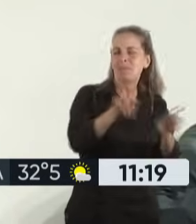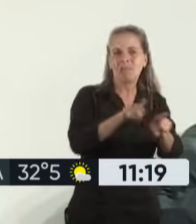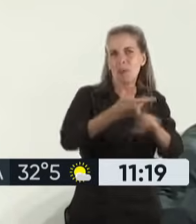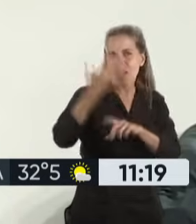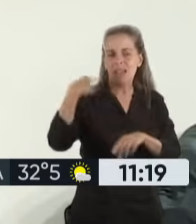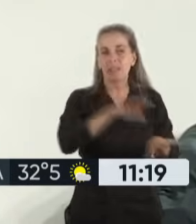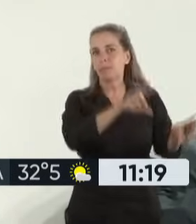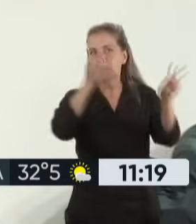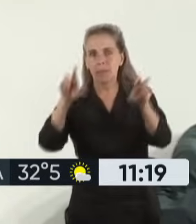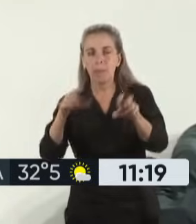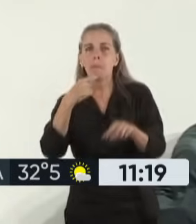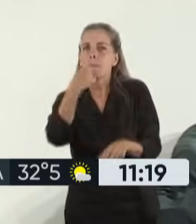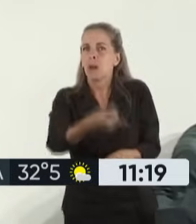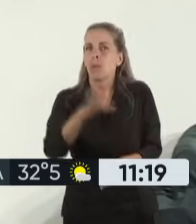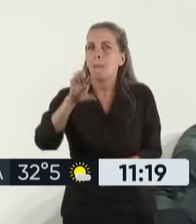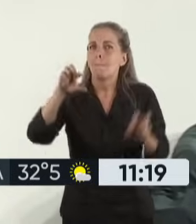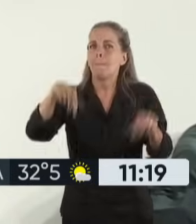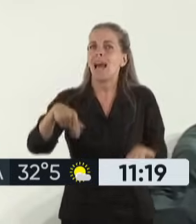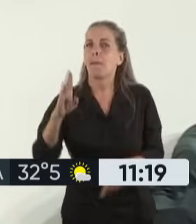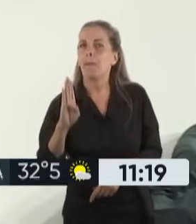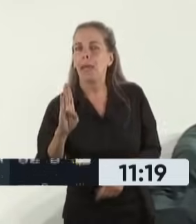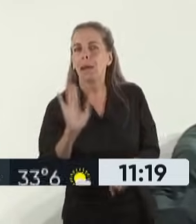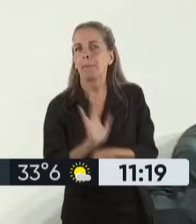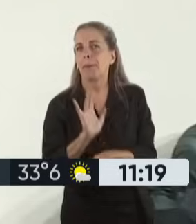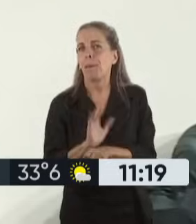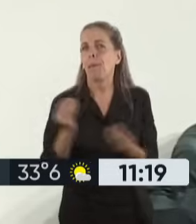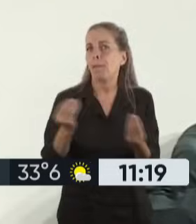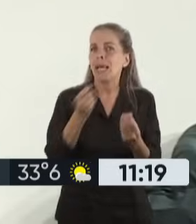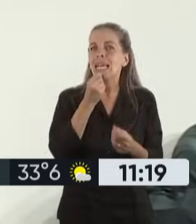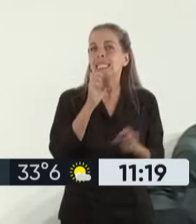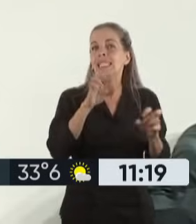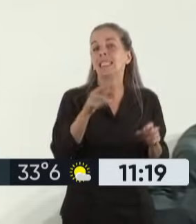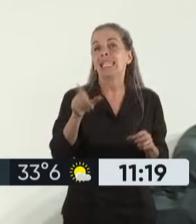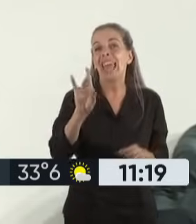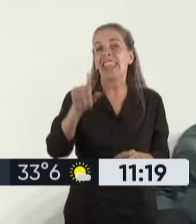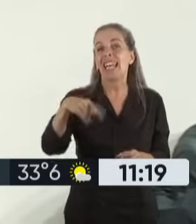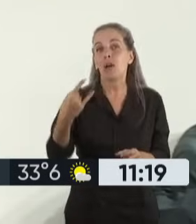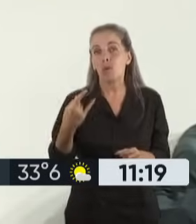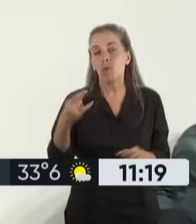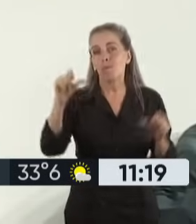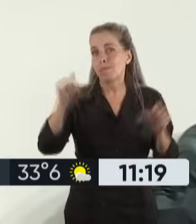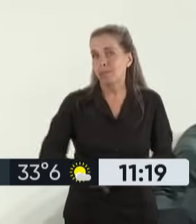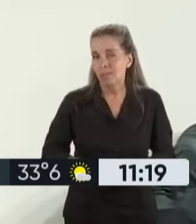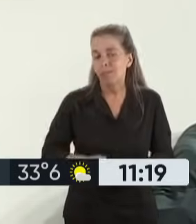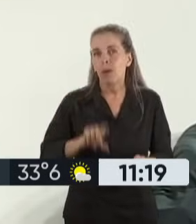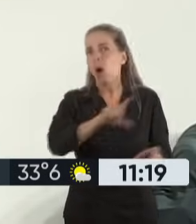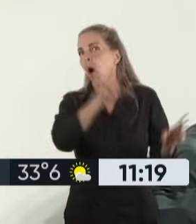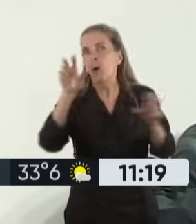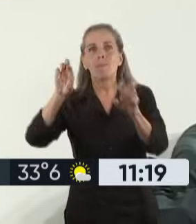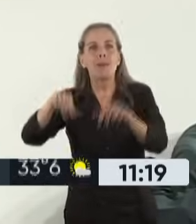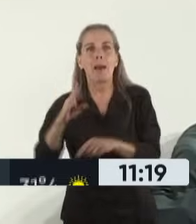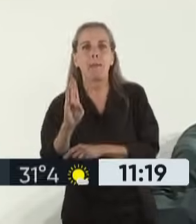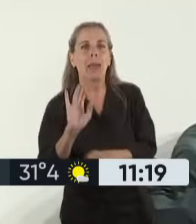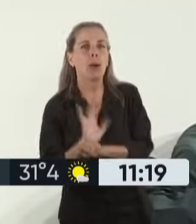¿Cuál es el plan B que tiene la administración de Javier Milei entonces si se cae el DNU, visto considerando también si podría